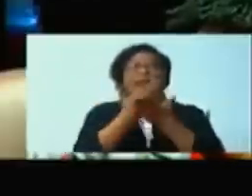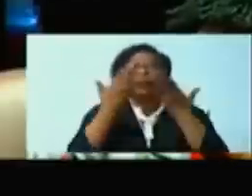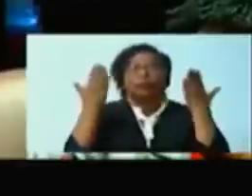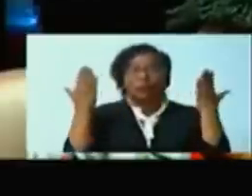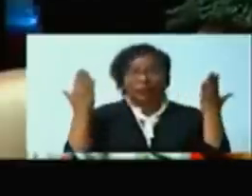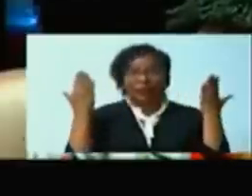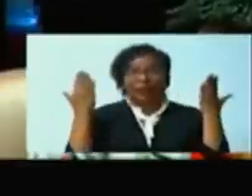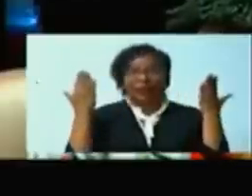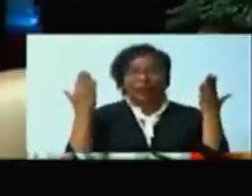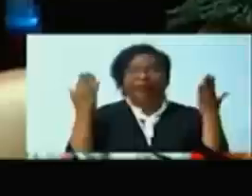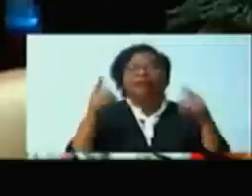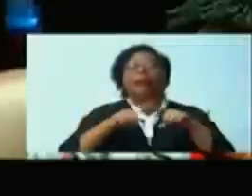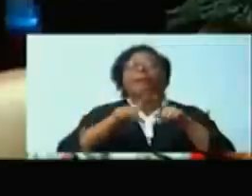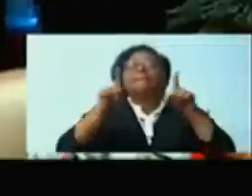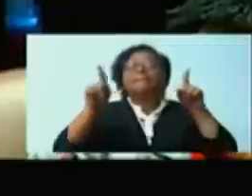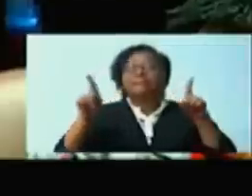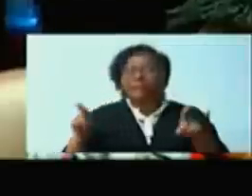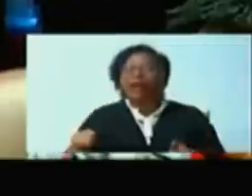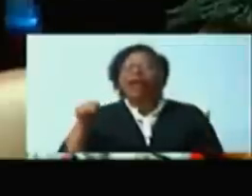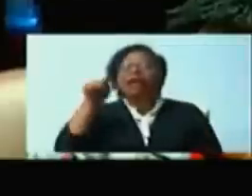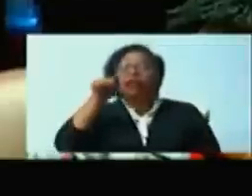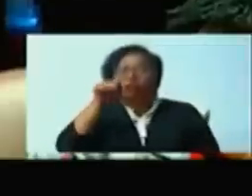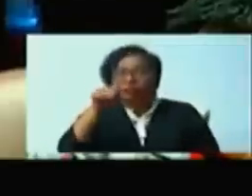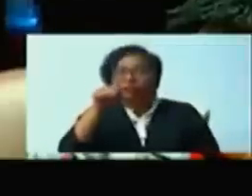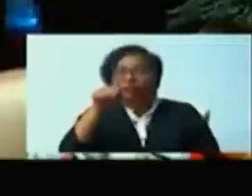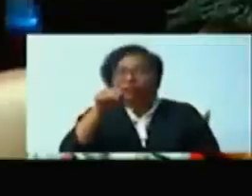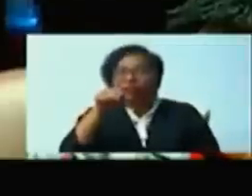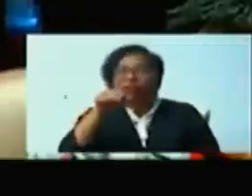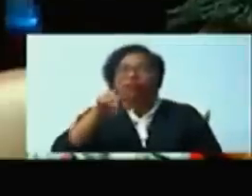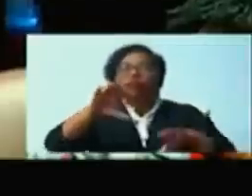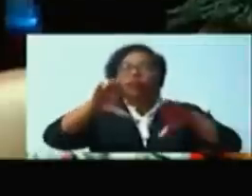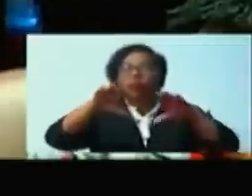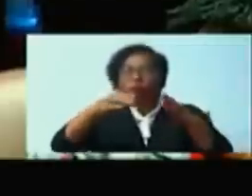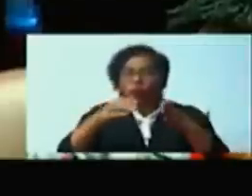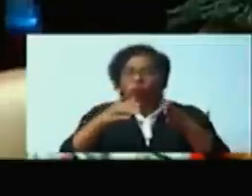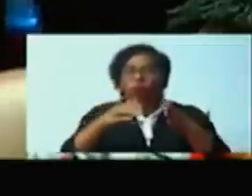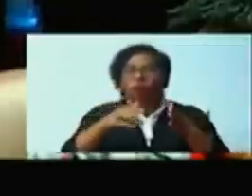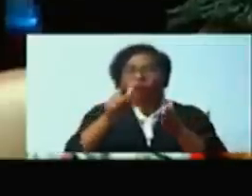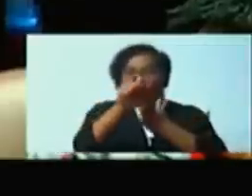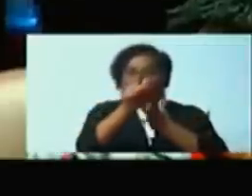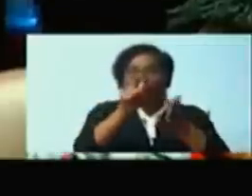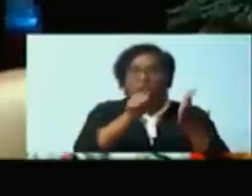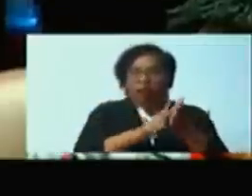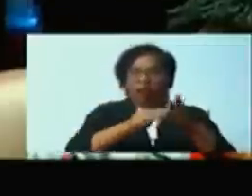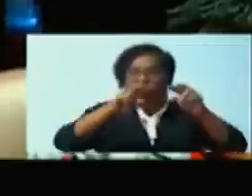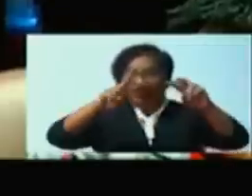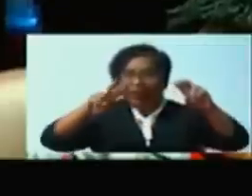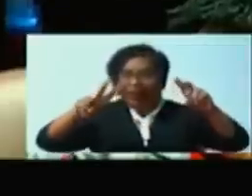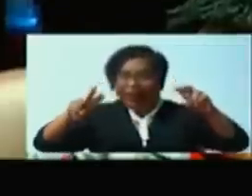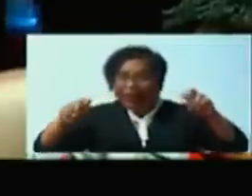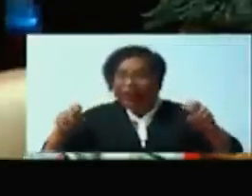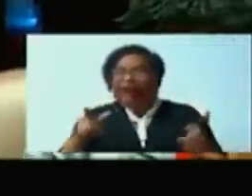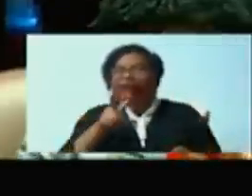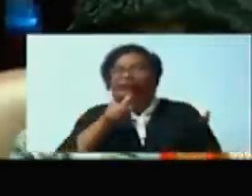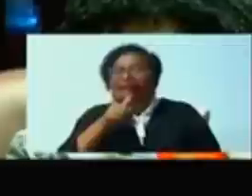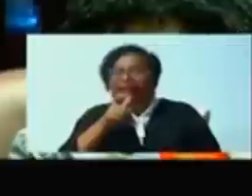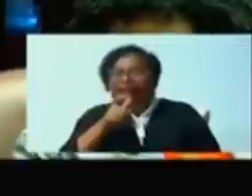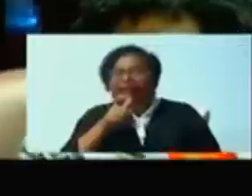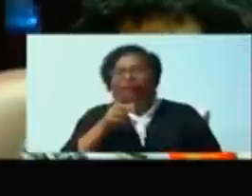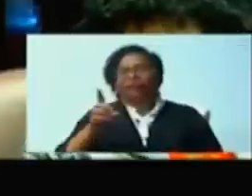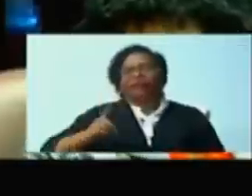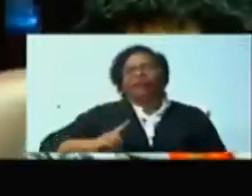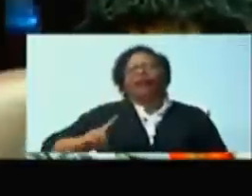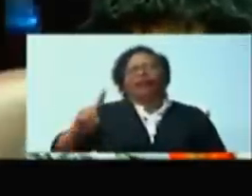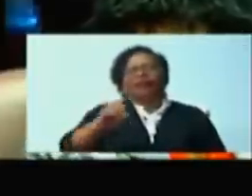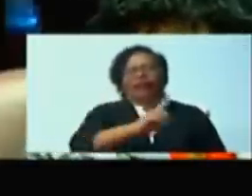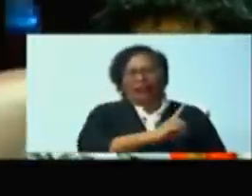El poder legislativo que es que lo designa en un trabajo combinado entre la cámara de diputados y el senado puede